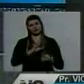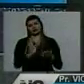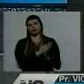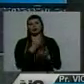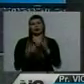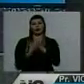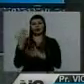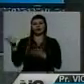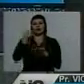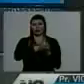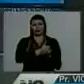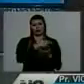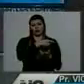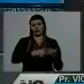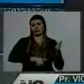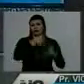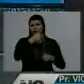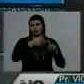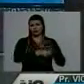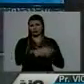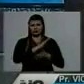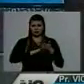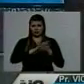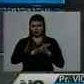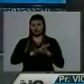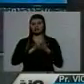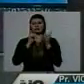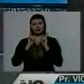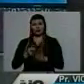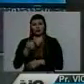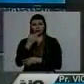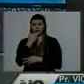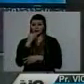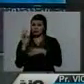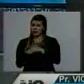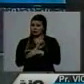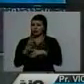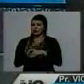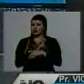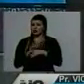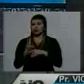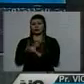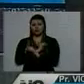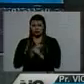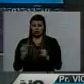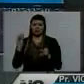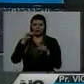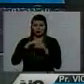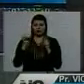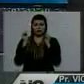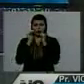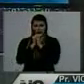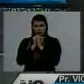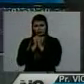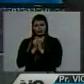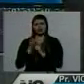puesto para que pueda venir uno que no sea corrupto. Pero ojo, hay mucho más que podemos incluir en nuestras oraciones.